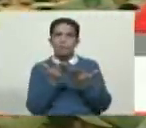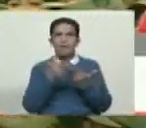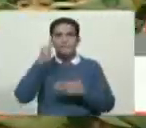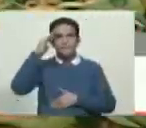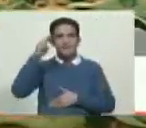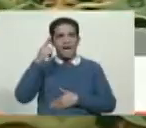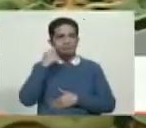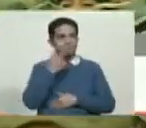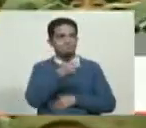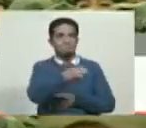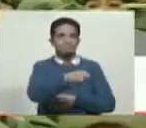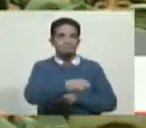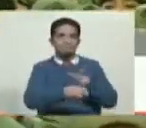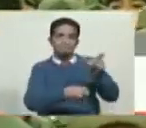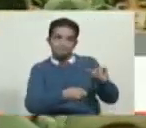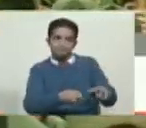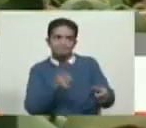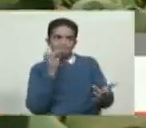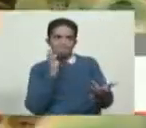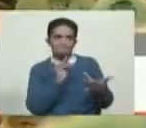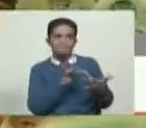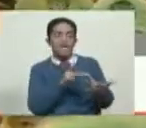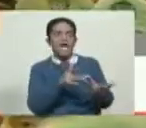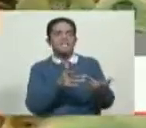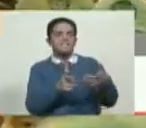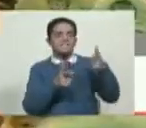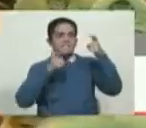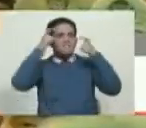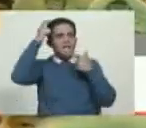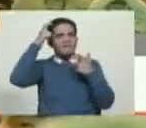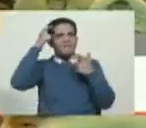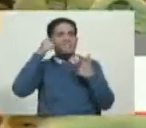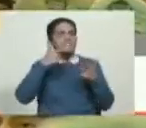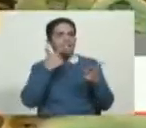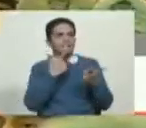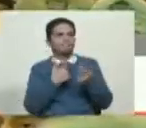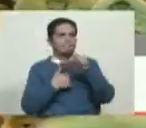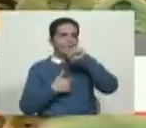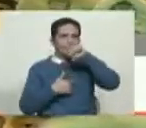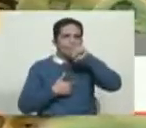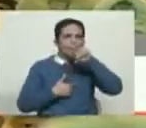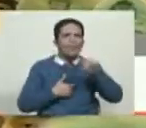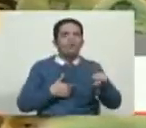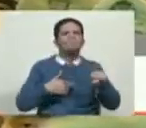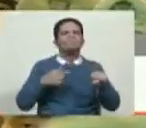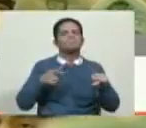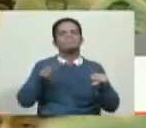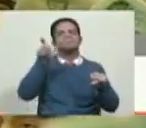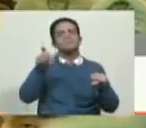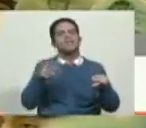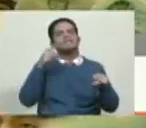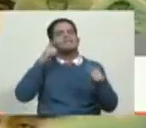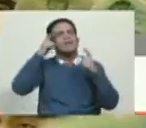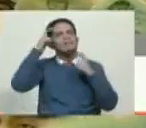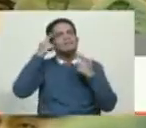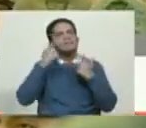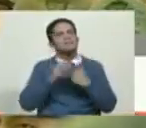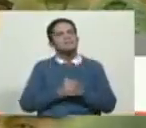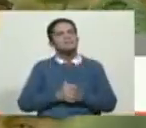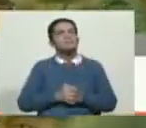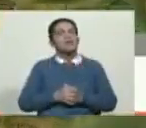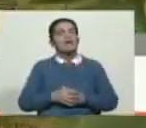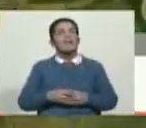nuestro comandante Hugo Chávez. Y desde ese día se hizo soldado de Chávez, soldado de Bolívar. Y la